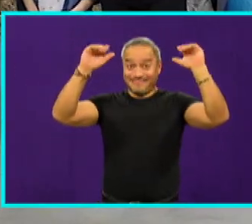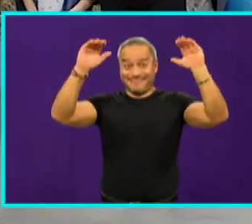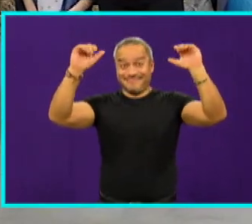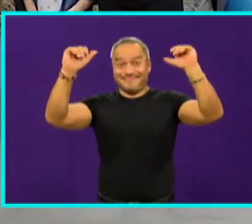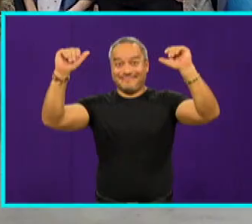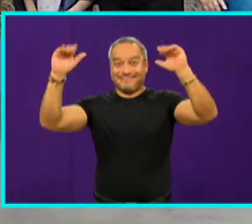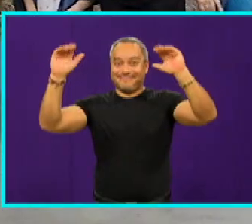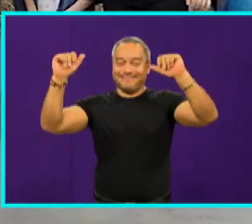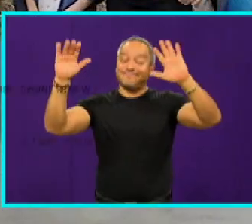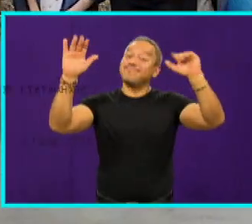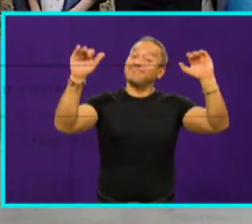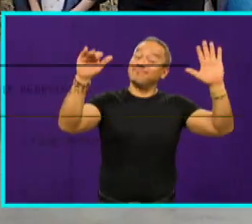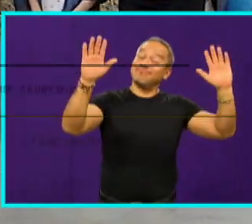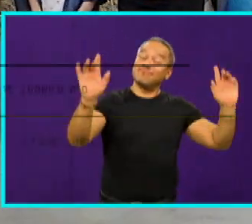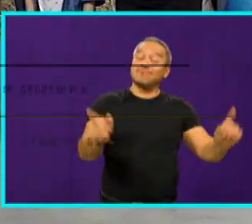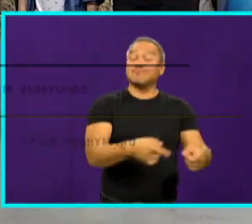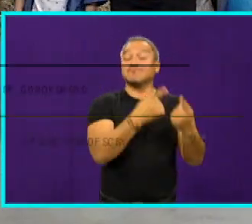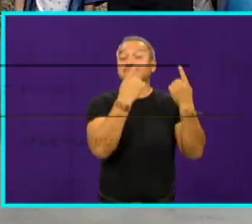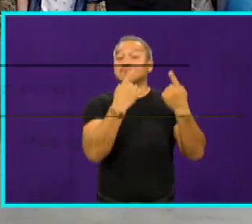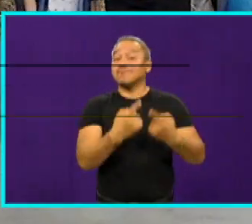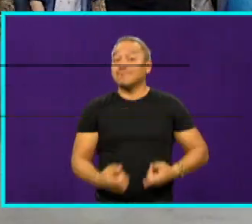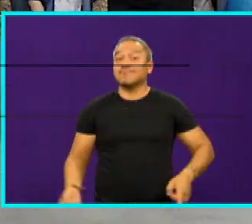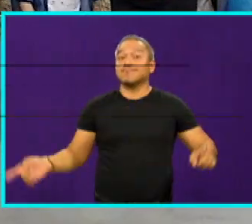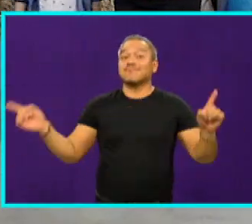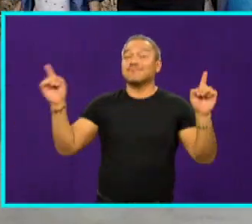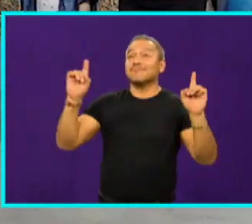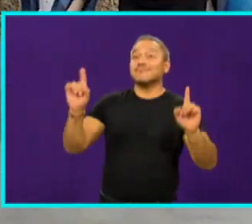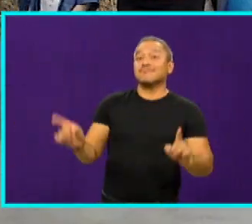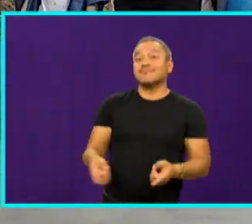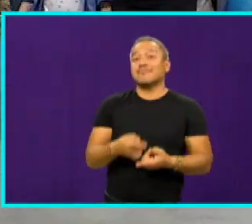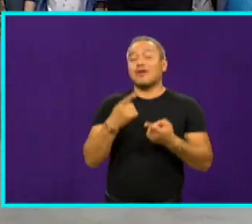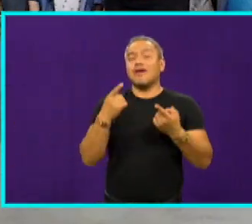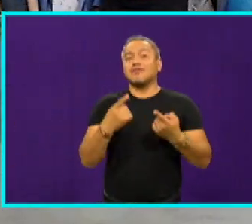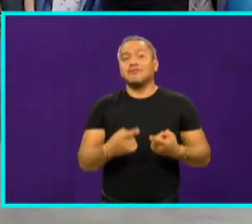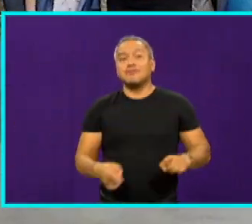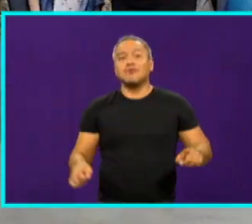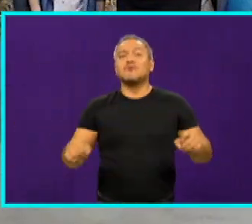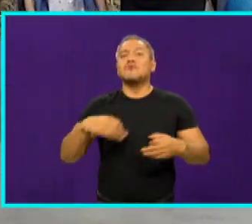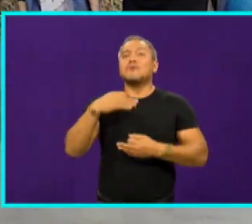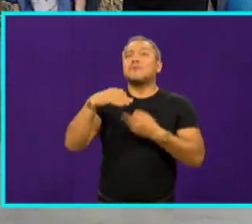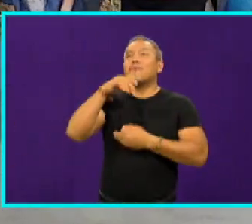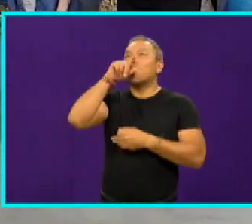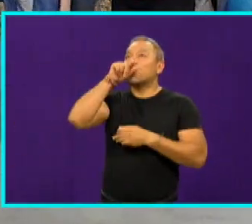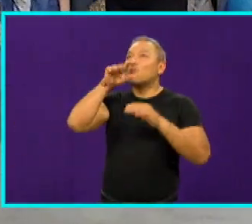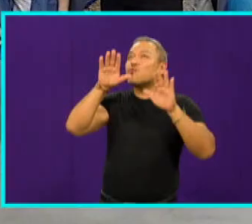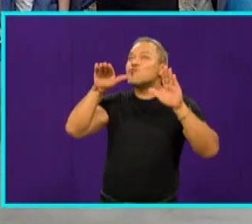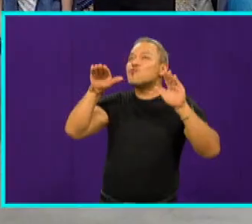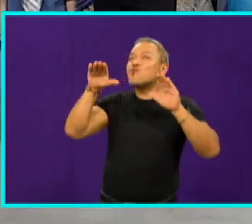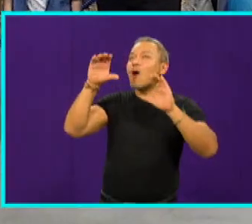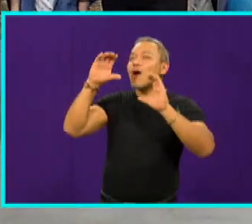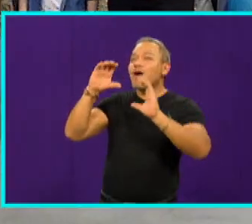la pila del bautismo cantaron los